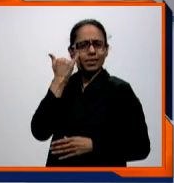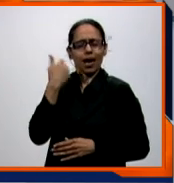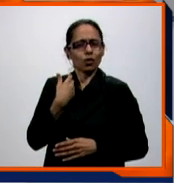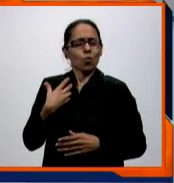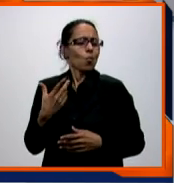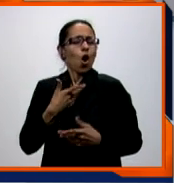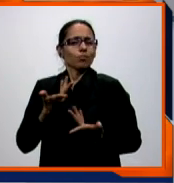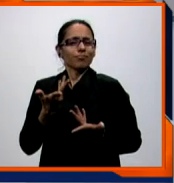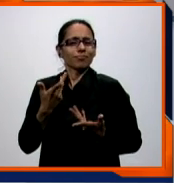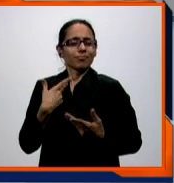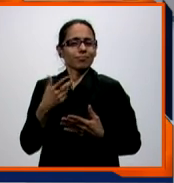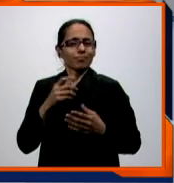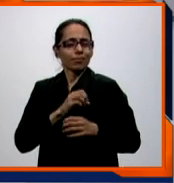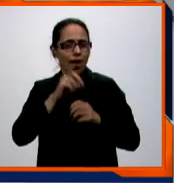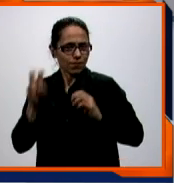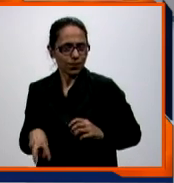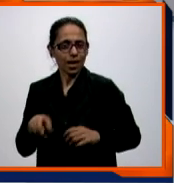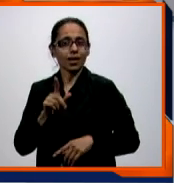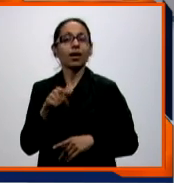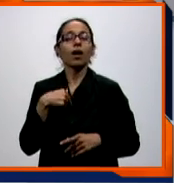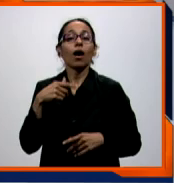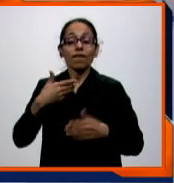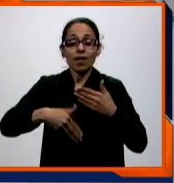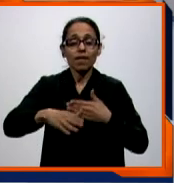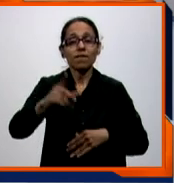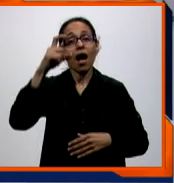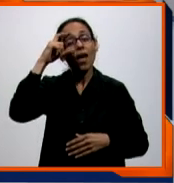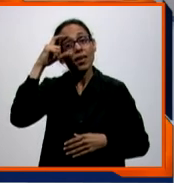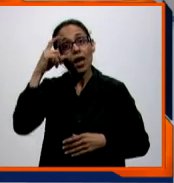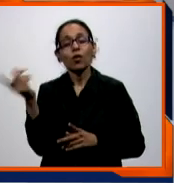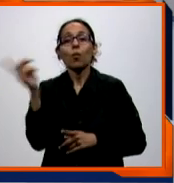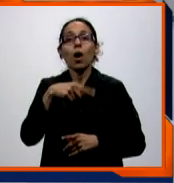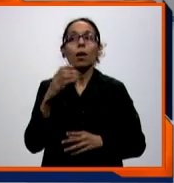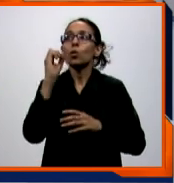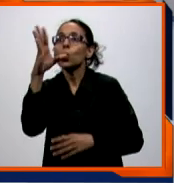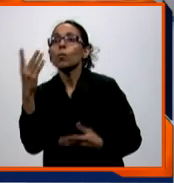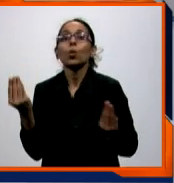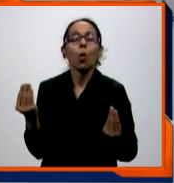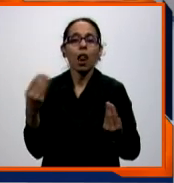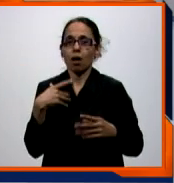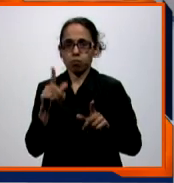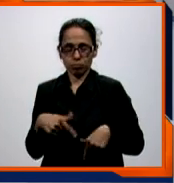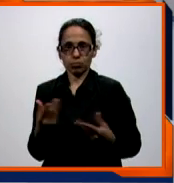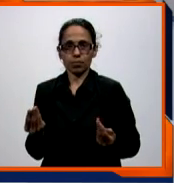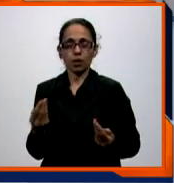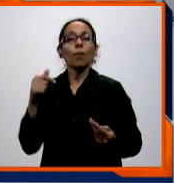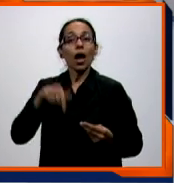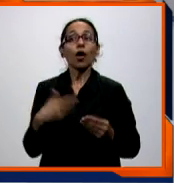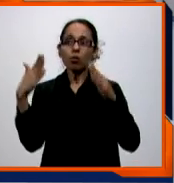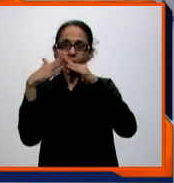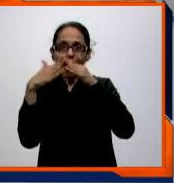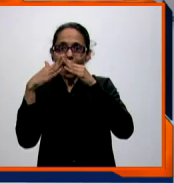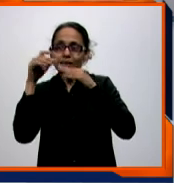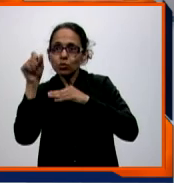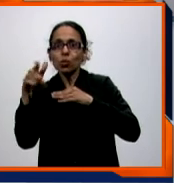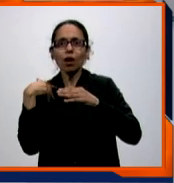porque ha decidido volver a jugar. Va a volver en el mes de enero, todavía no se sabe de qué club. Ajá. Sí, es algo que está analizando, pero nos ha recibido en su casa. Allí